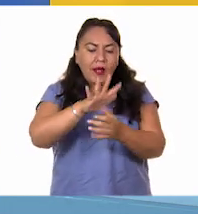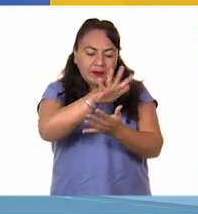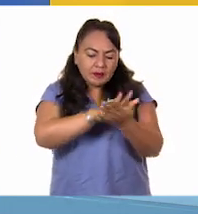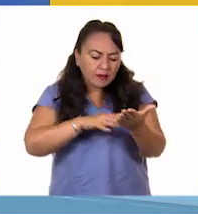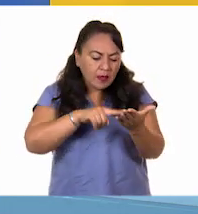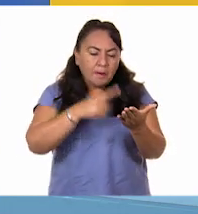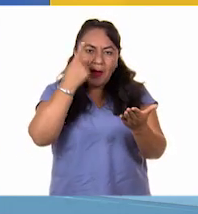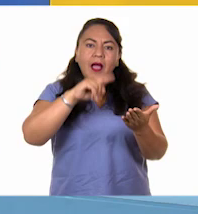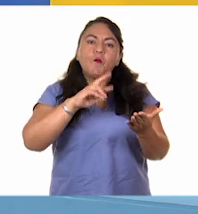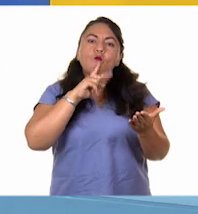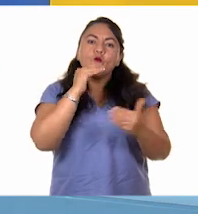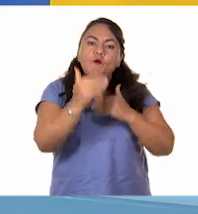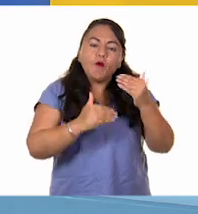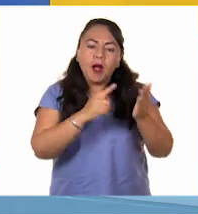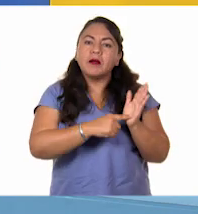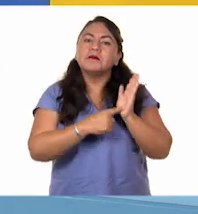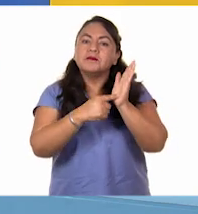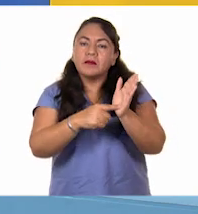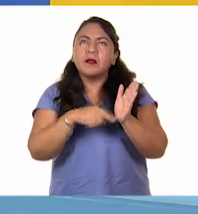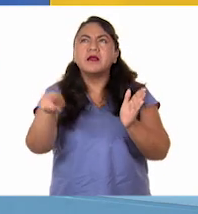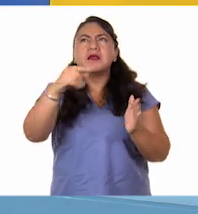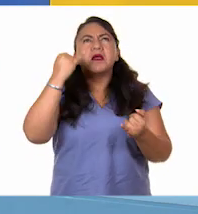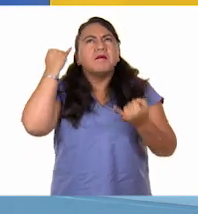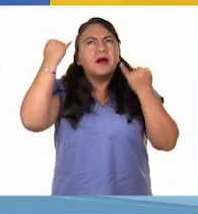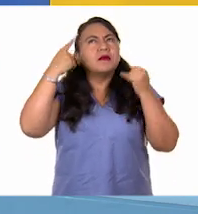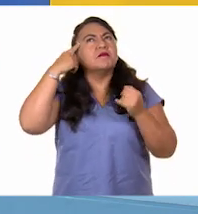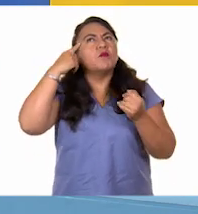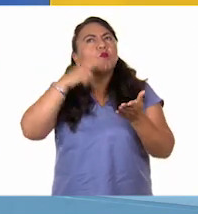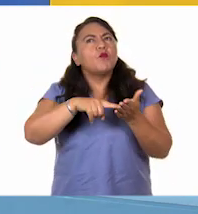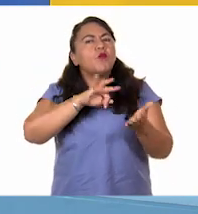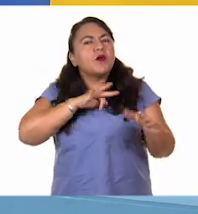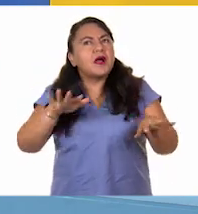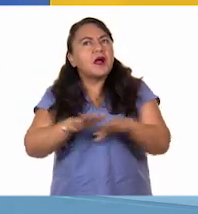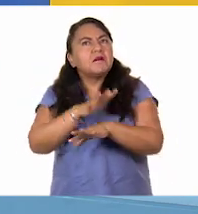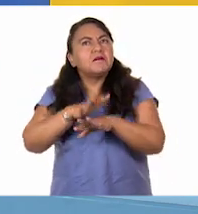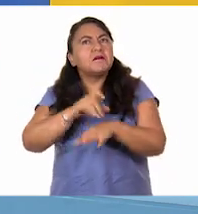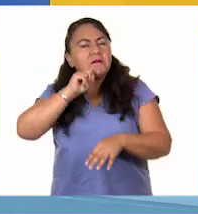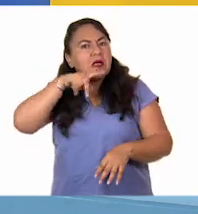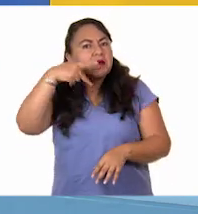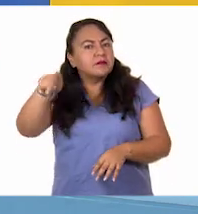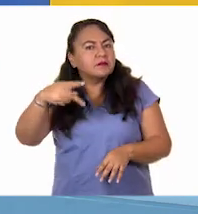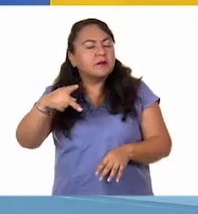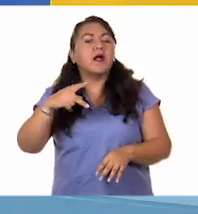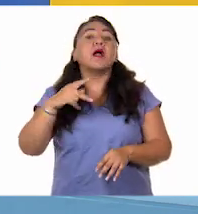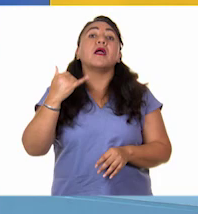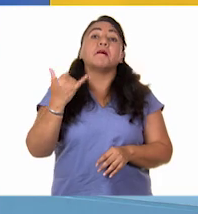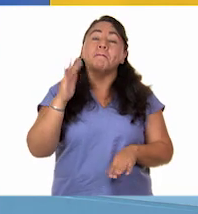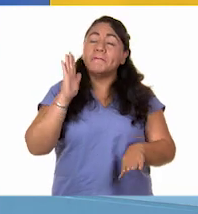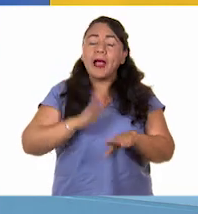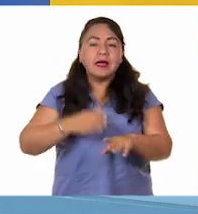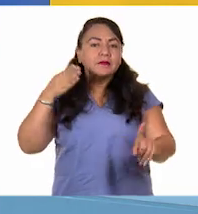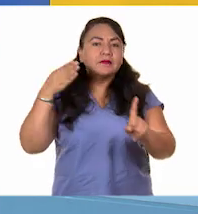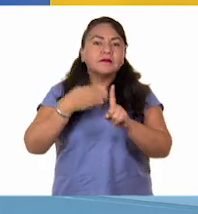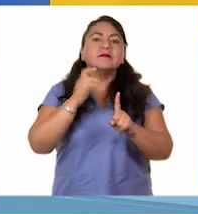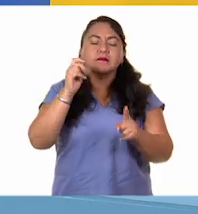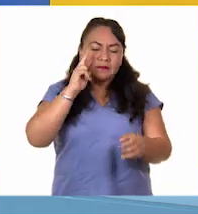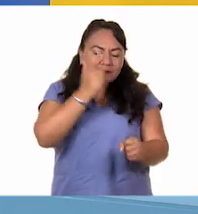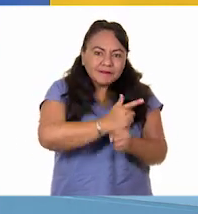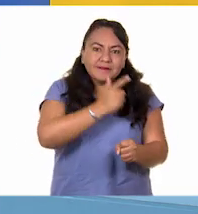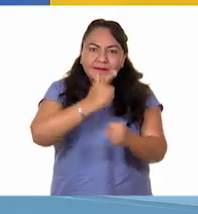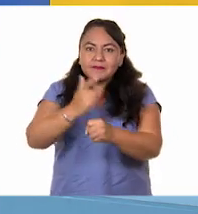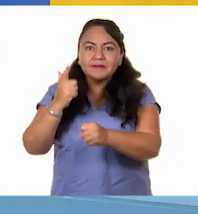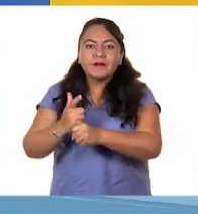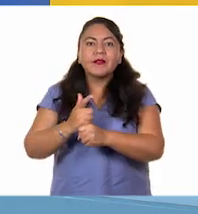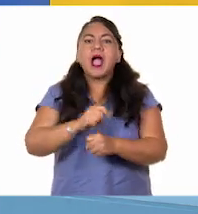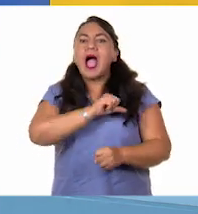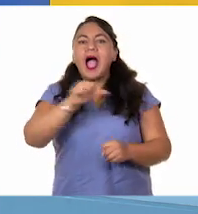proponemos mejoras y que traten de imaginar los cambios que ellos mismos harían. sobre todo que identifiquen y tomen